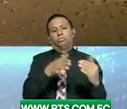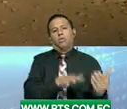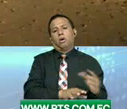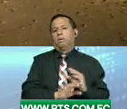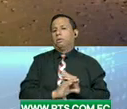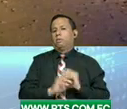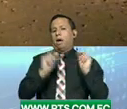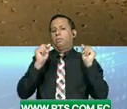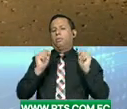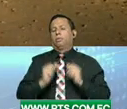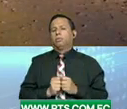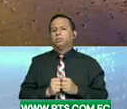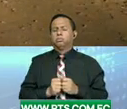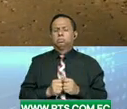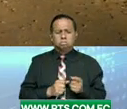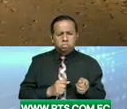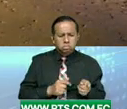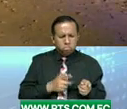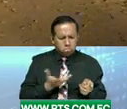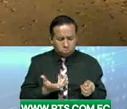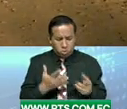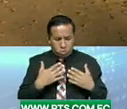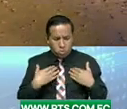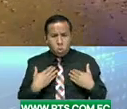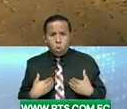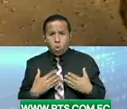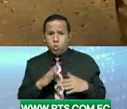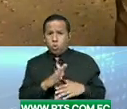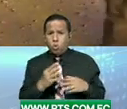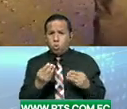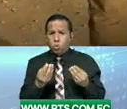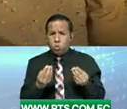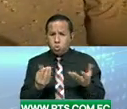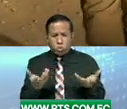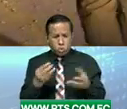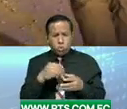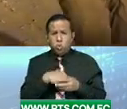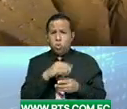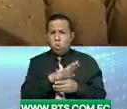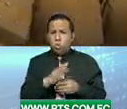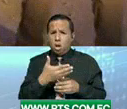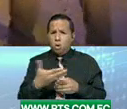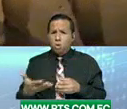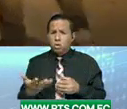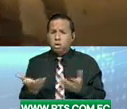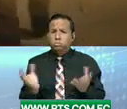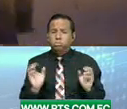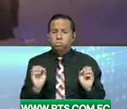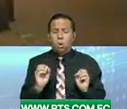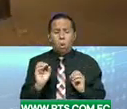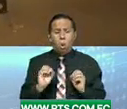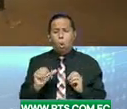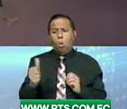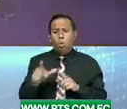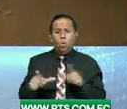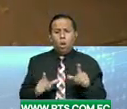Aún se desconoce si tiene pertenencias, si le quisieron robar o si ya fue algo direccionado, lo trajeron aquí para asesinarlo.